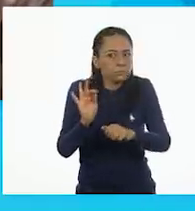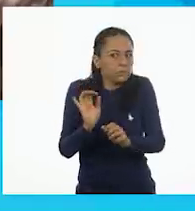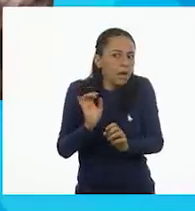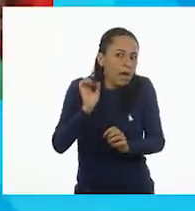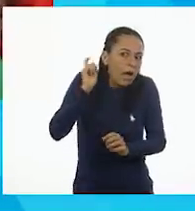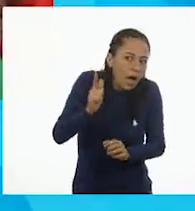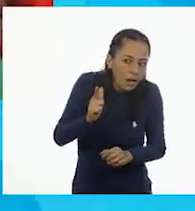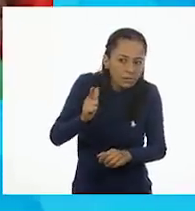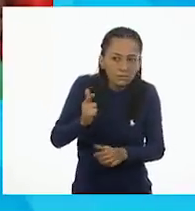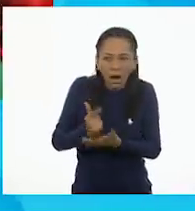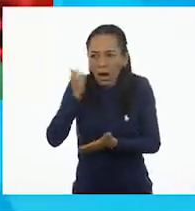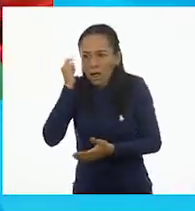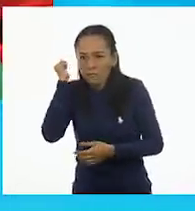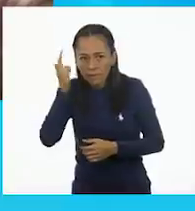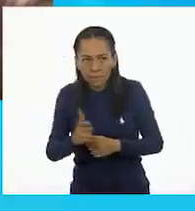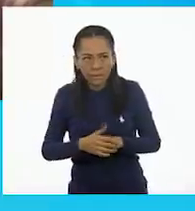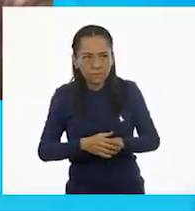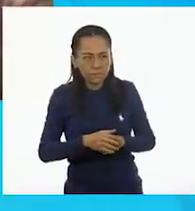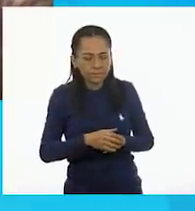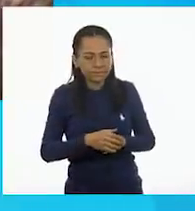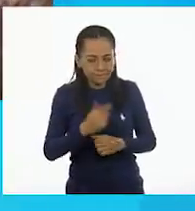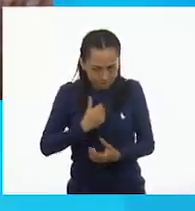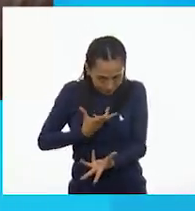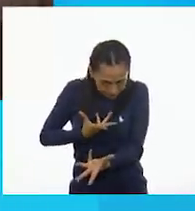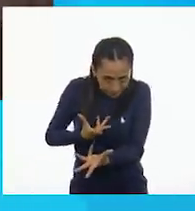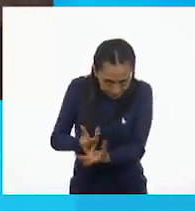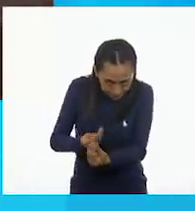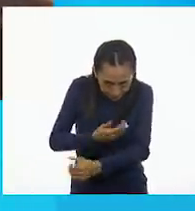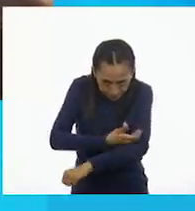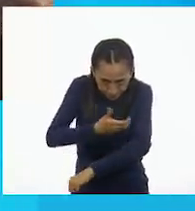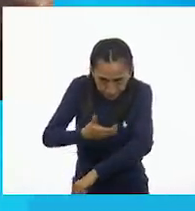casa. Muchas gracias, señor.